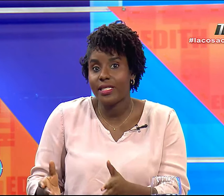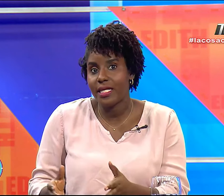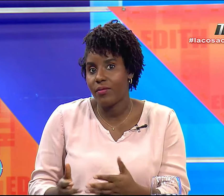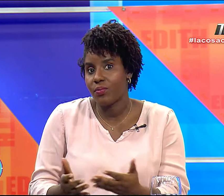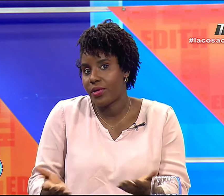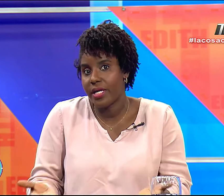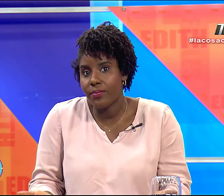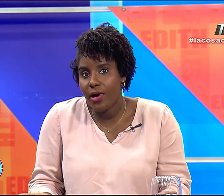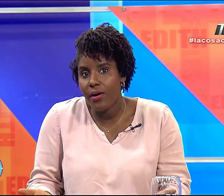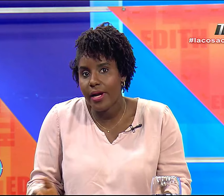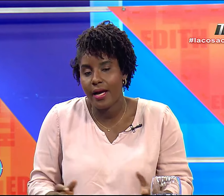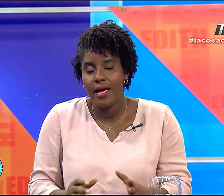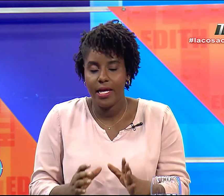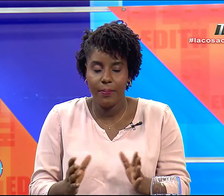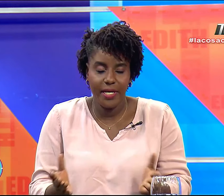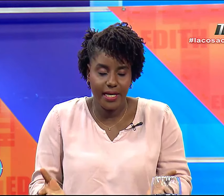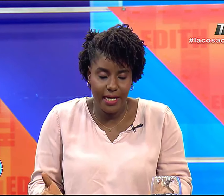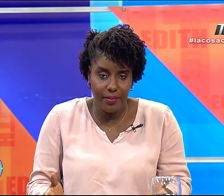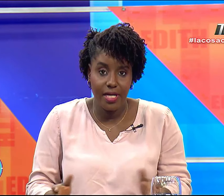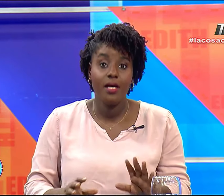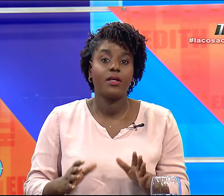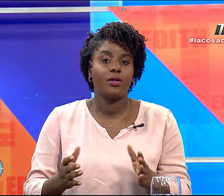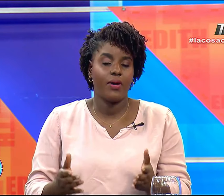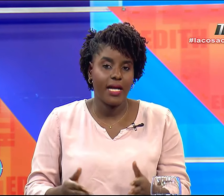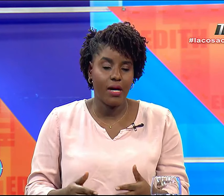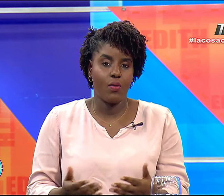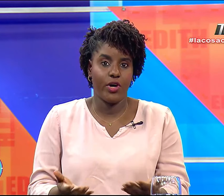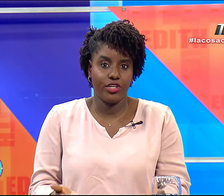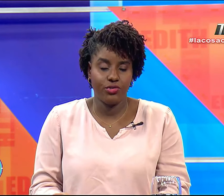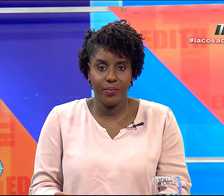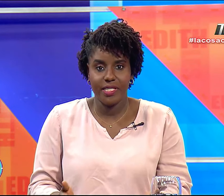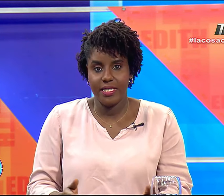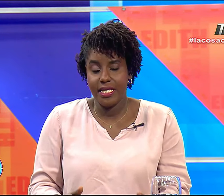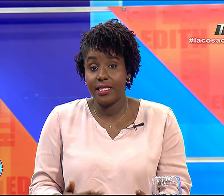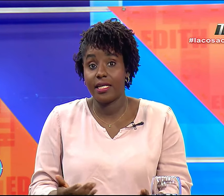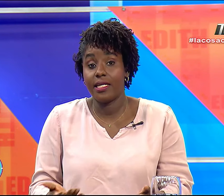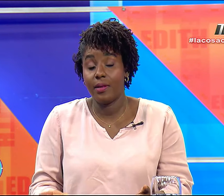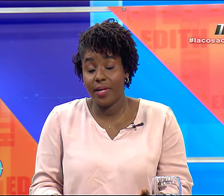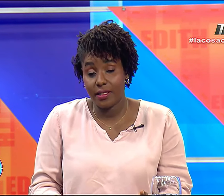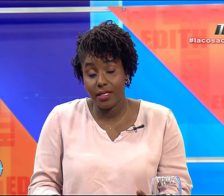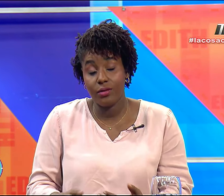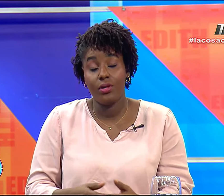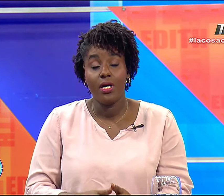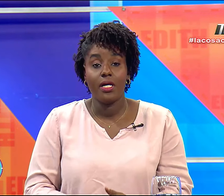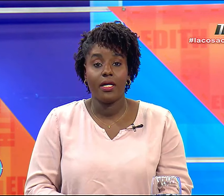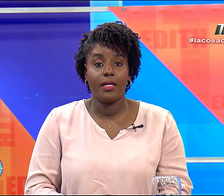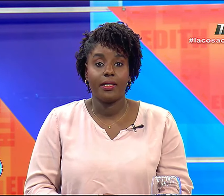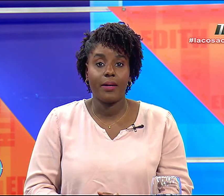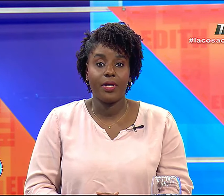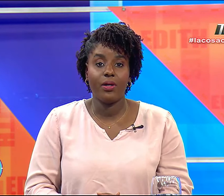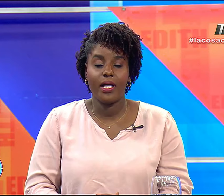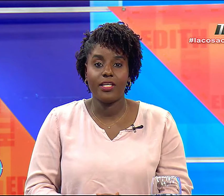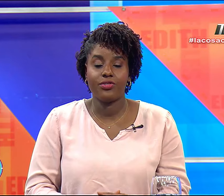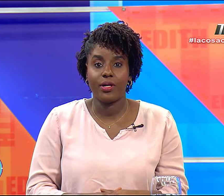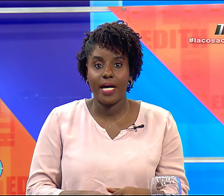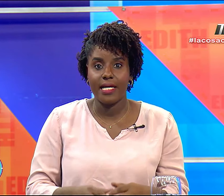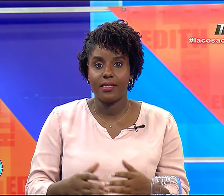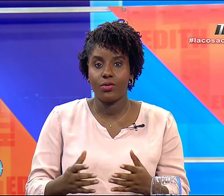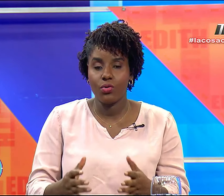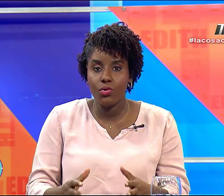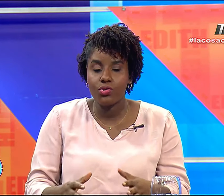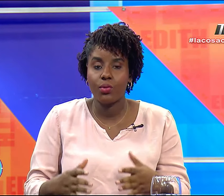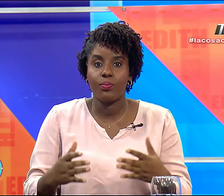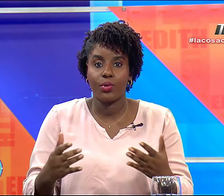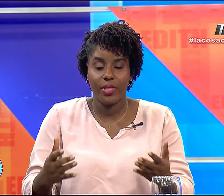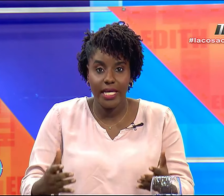no tendríamos, por ejemplo, ahora el PRM, que ojalá, como ha dicho el presidente y el partido también lo ha dicho, que van a hacer